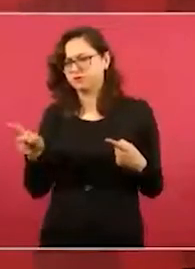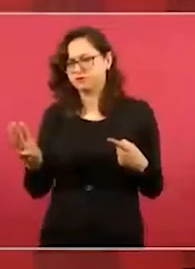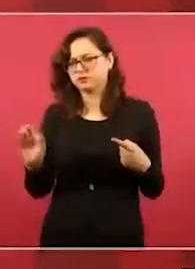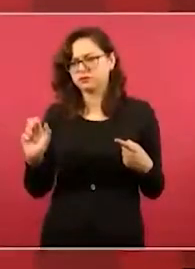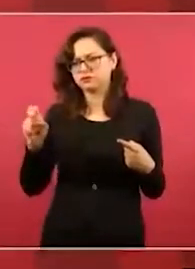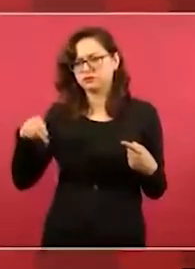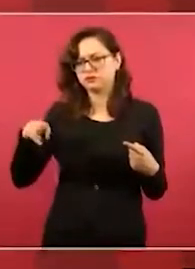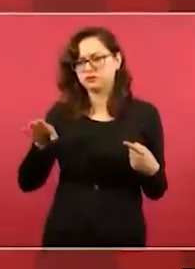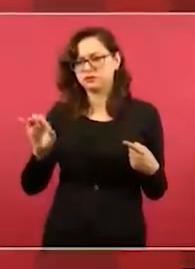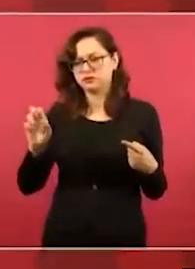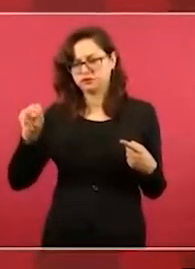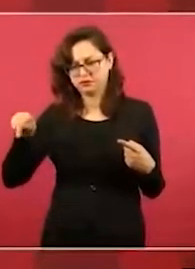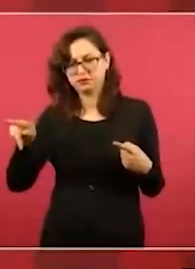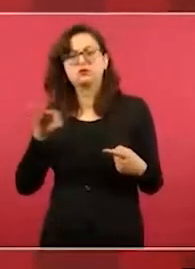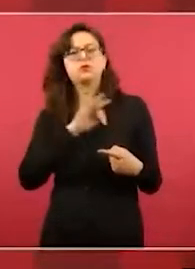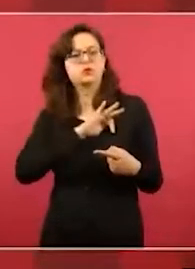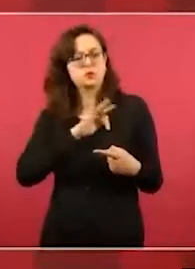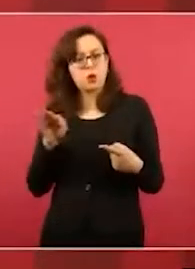pero básicamente es